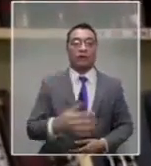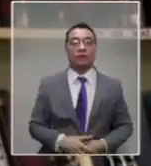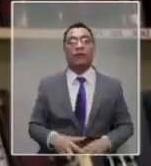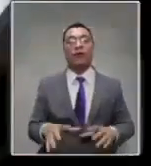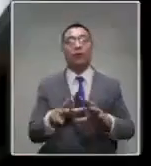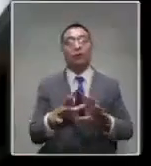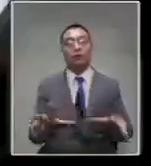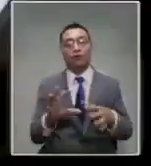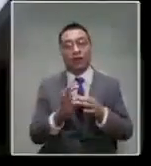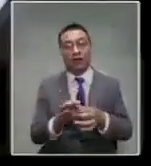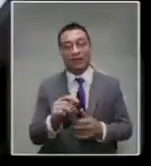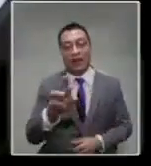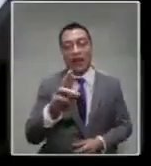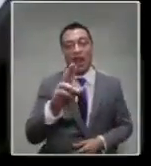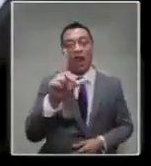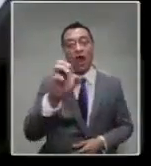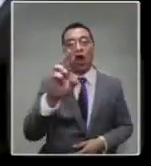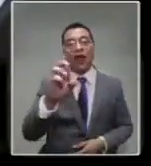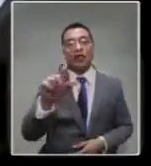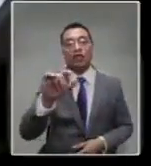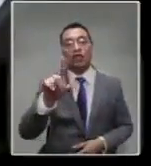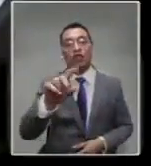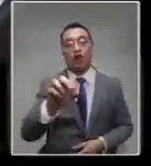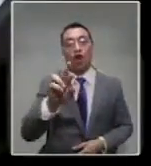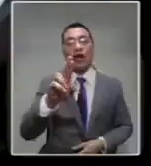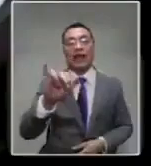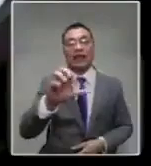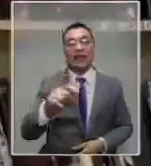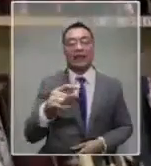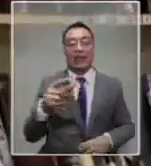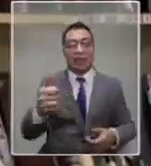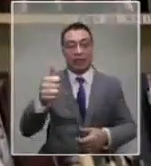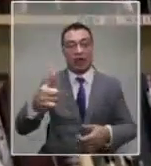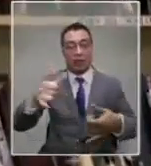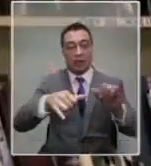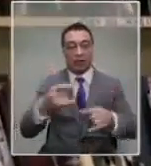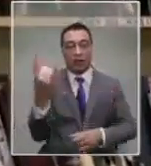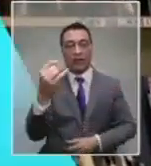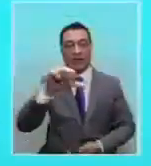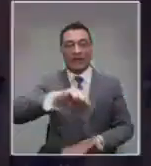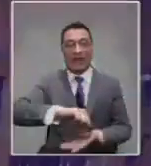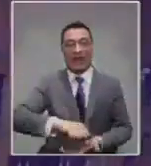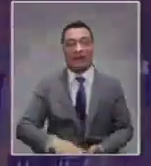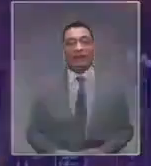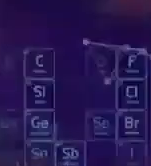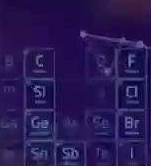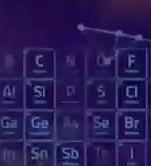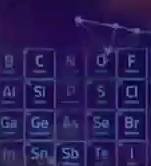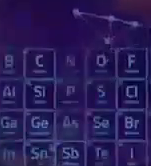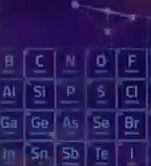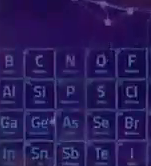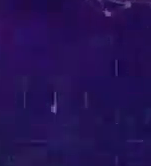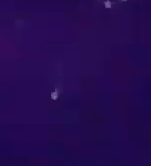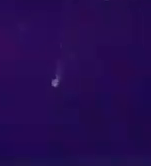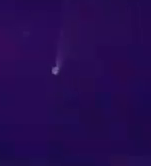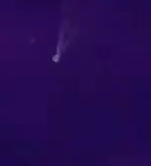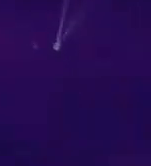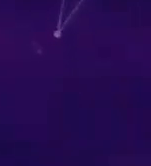universidad. Muchas gracias. Lorenzo Reyes, director de investigación de la Universidad Central.